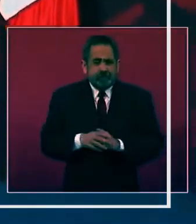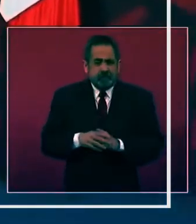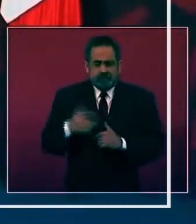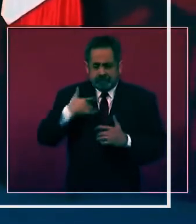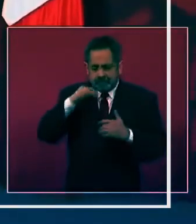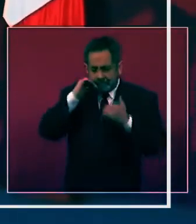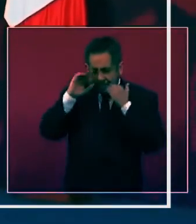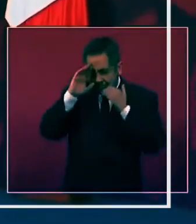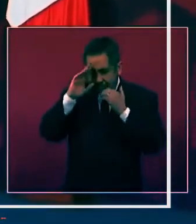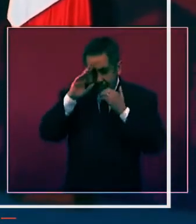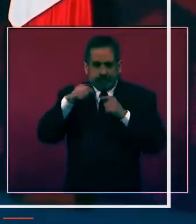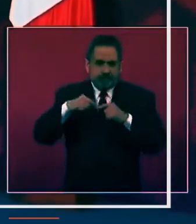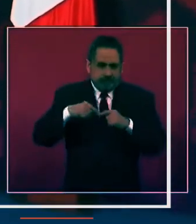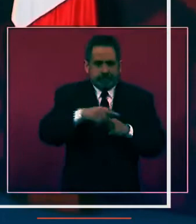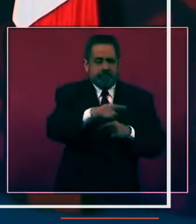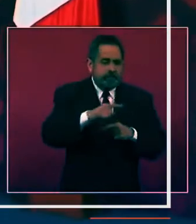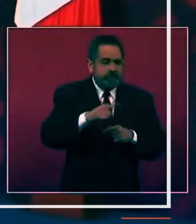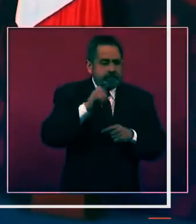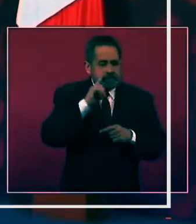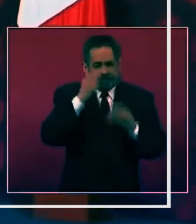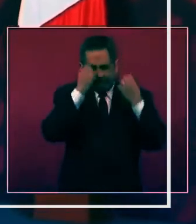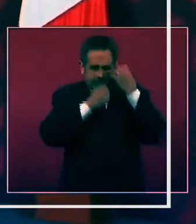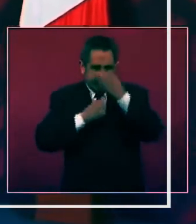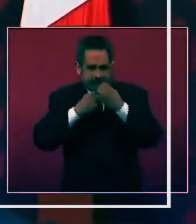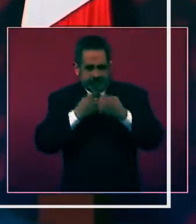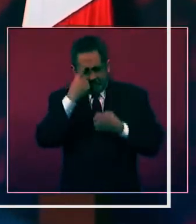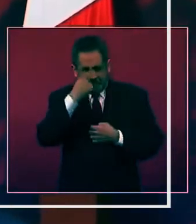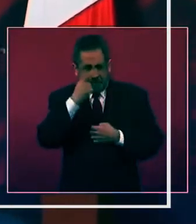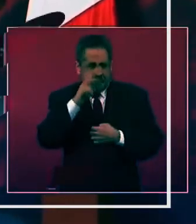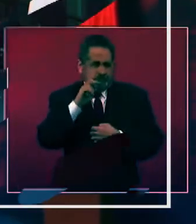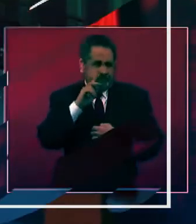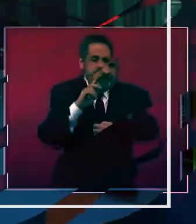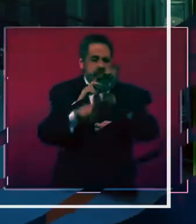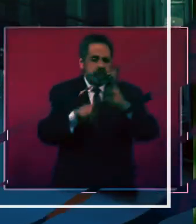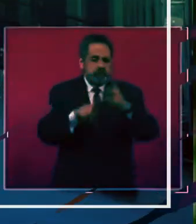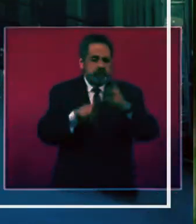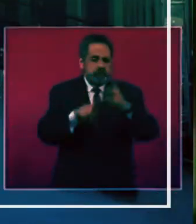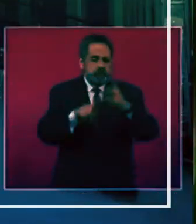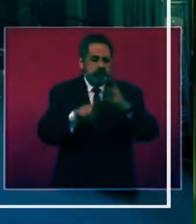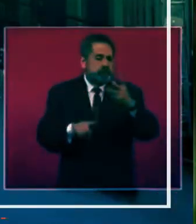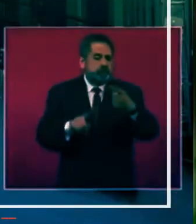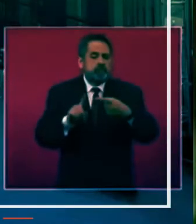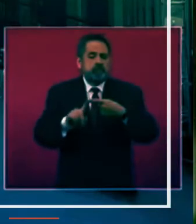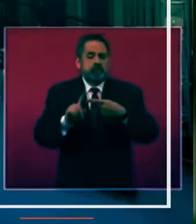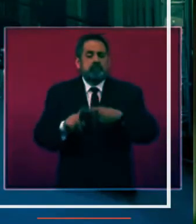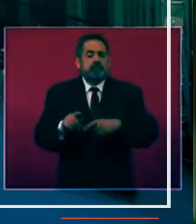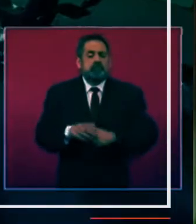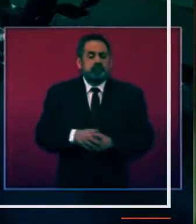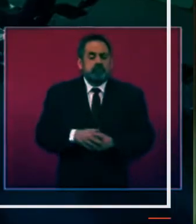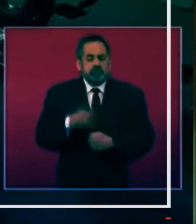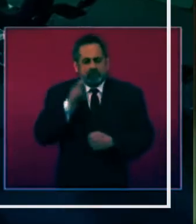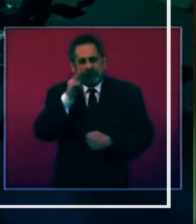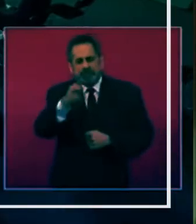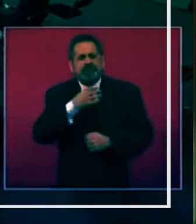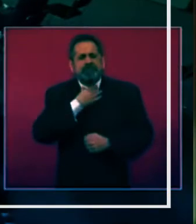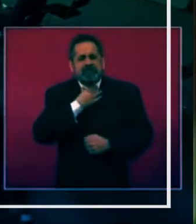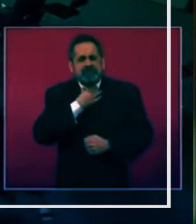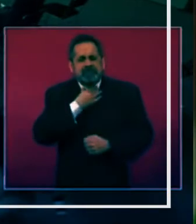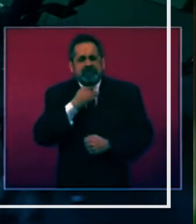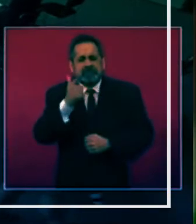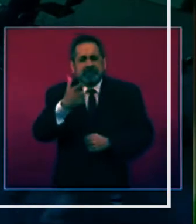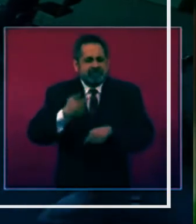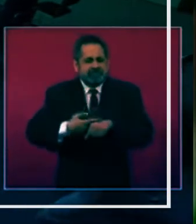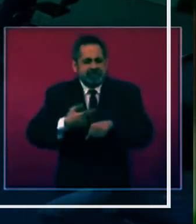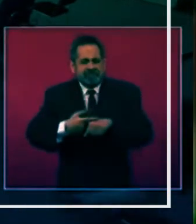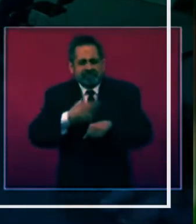tiene síntomas es cuando hay que hacerse la prueba. Entonces estoy muy bien. Lo escucho un poquito ronco en el